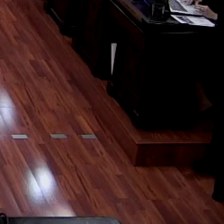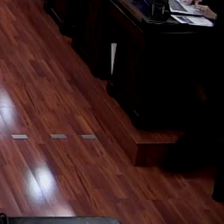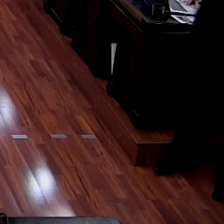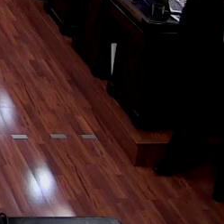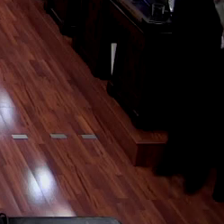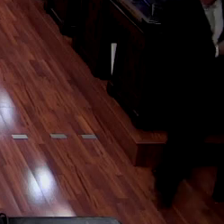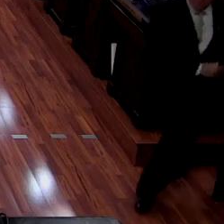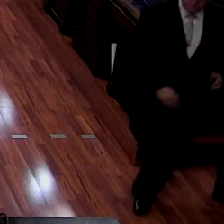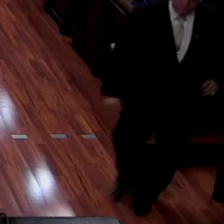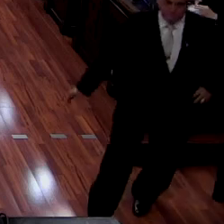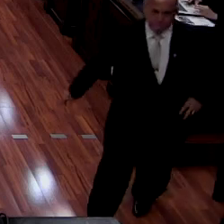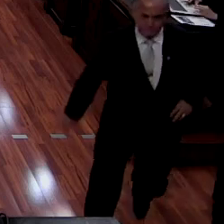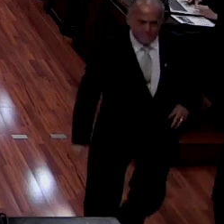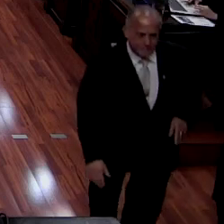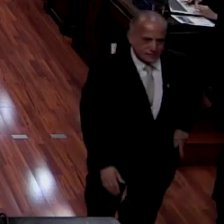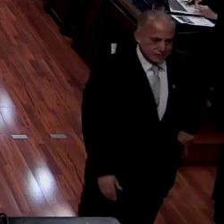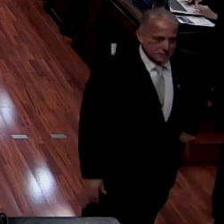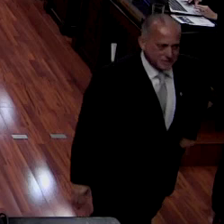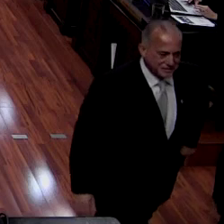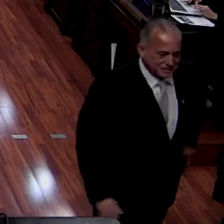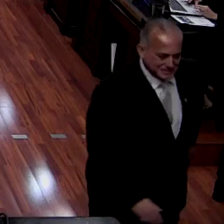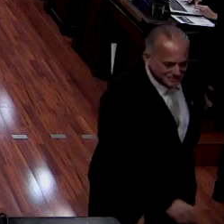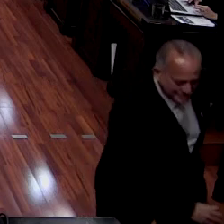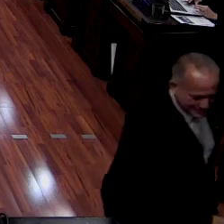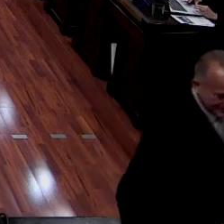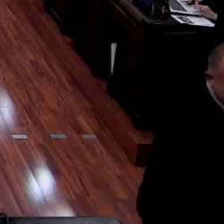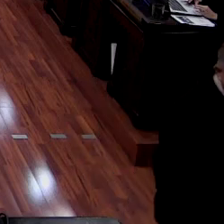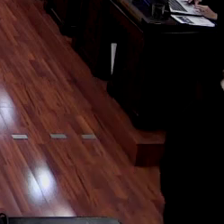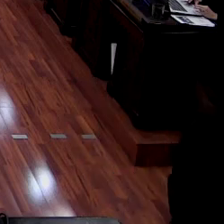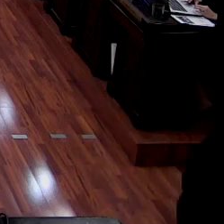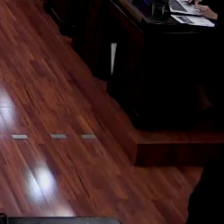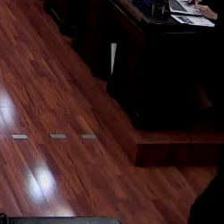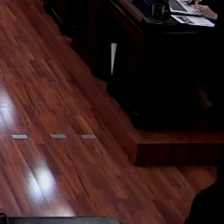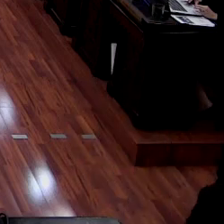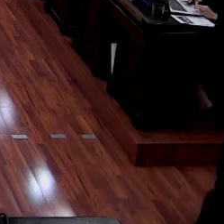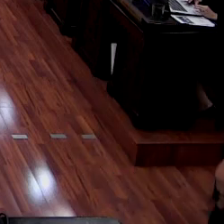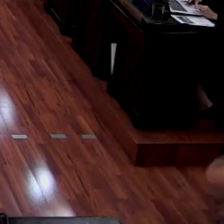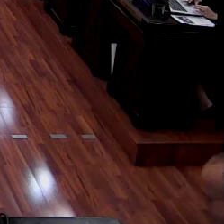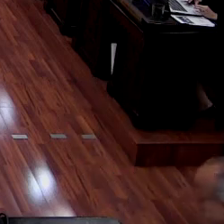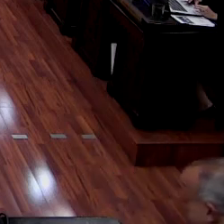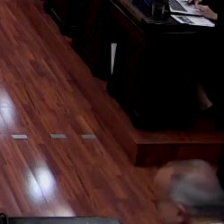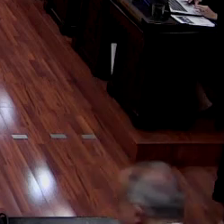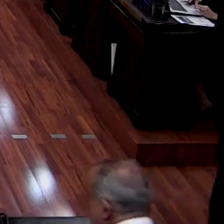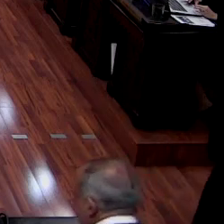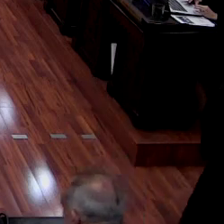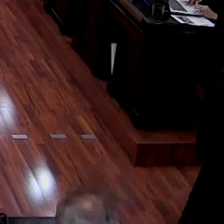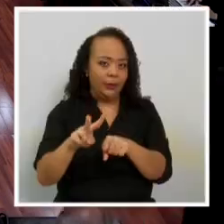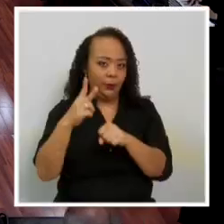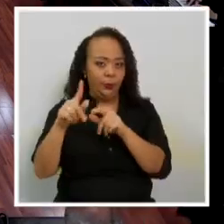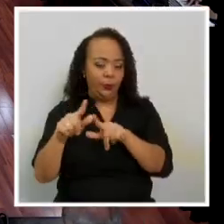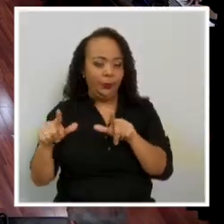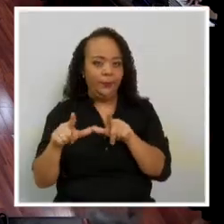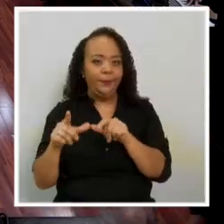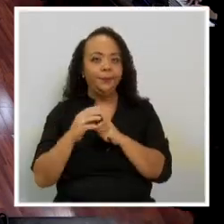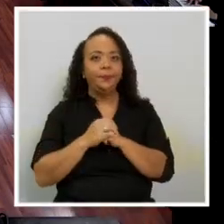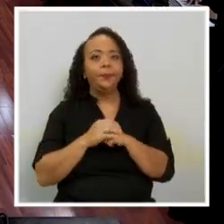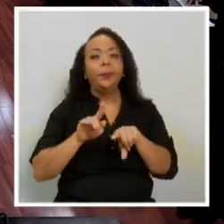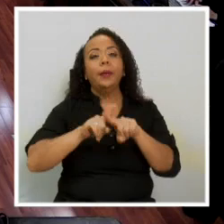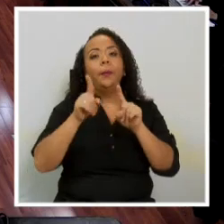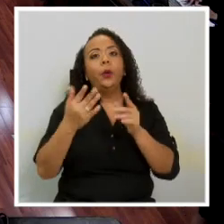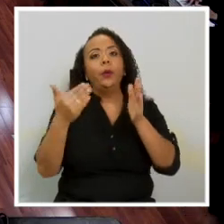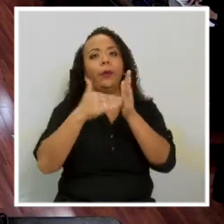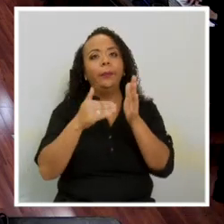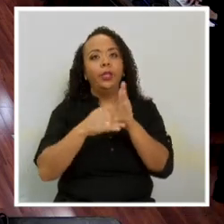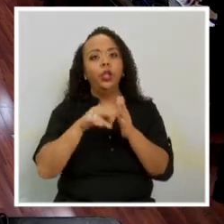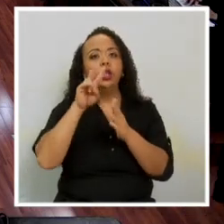clave electoral, frente a las elecciones municipales en primera instancia, a las elecciones nacionales en segunda instancia. Pero más allá, repito, de las